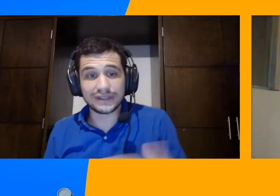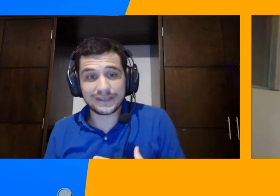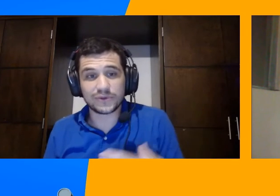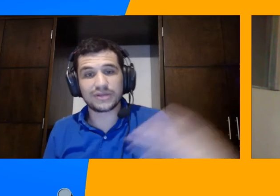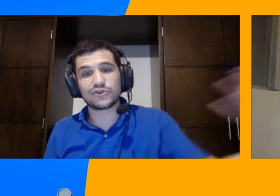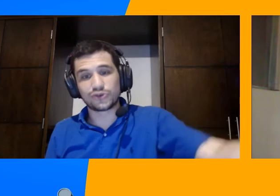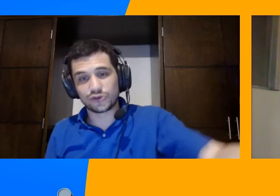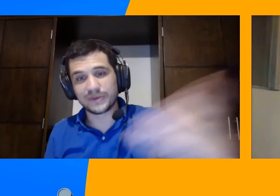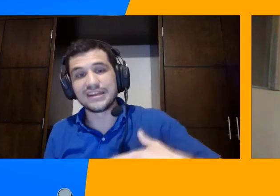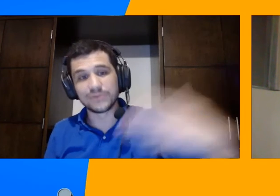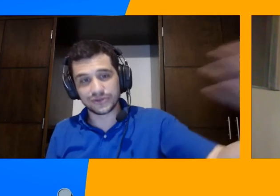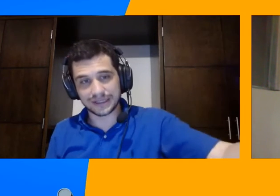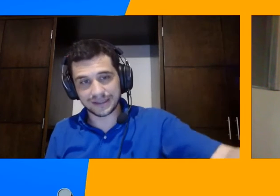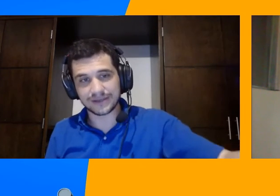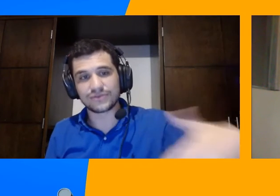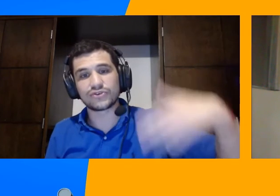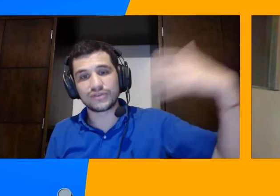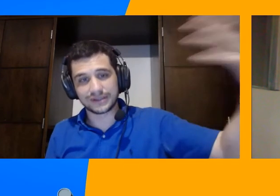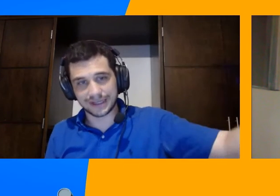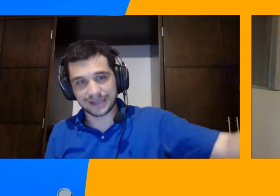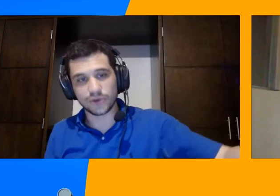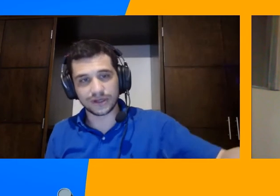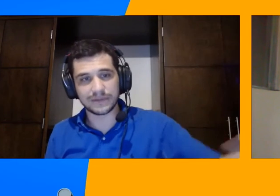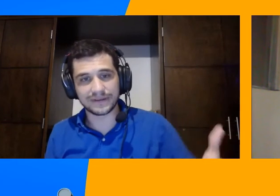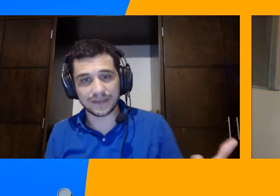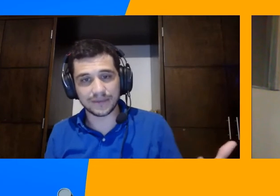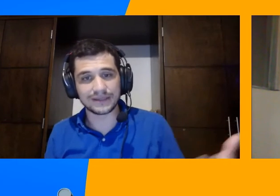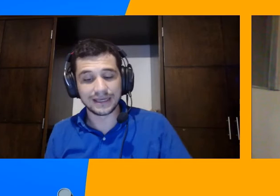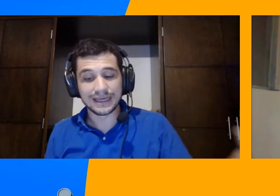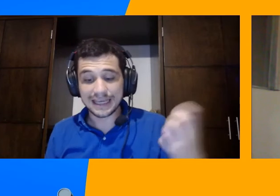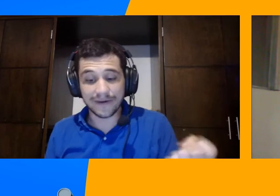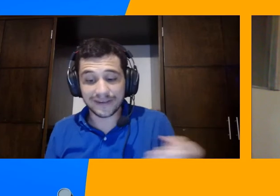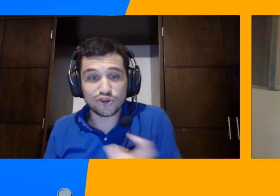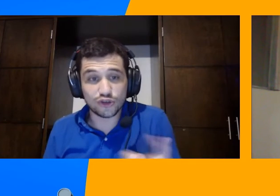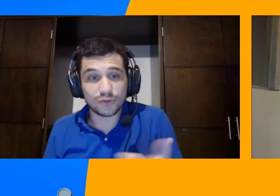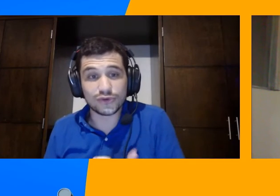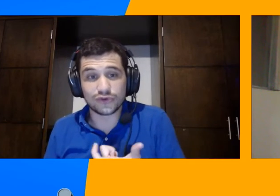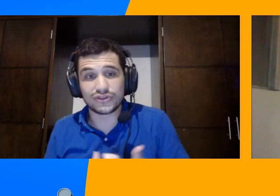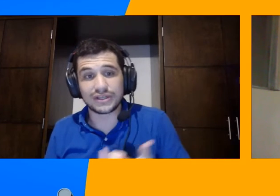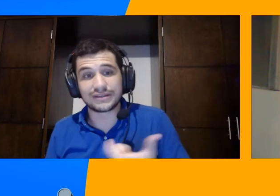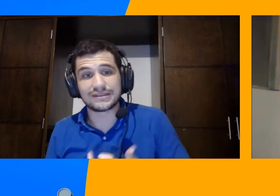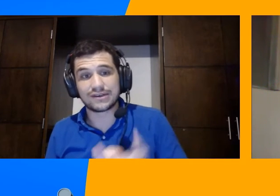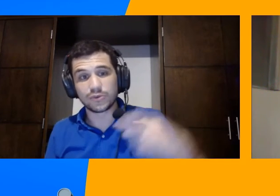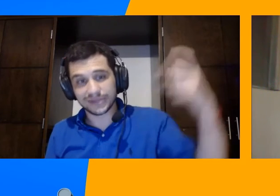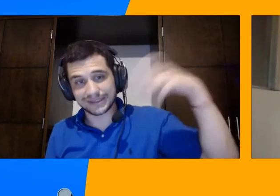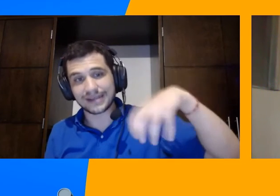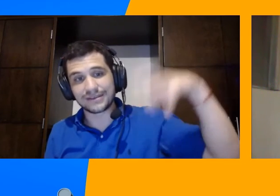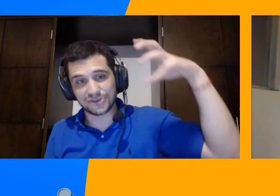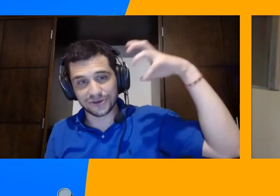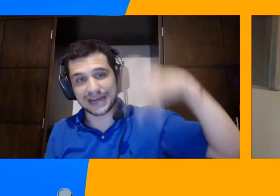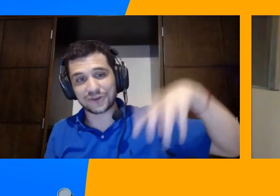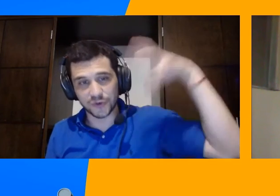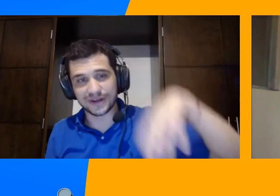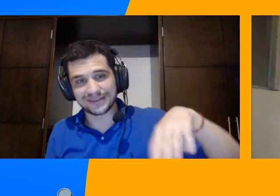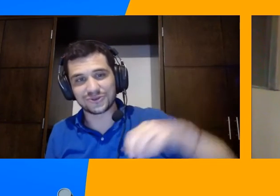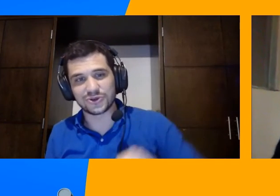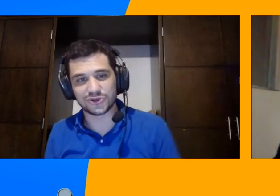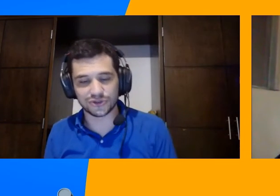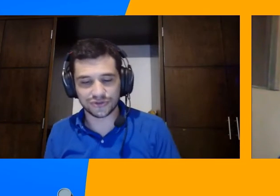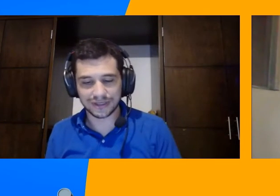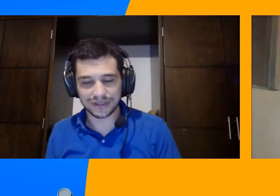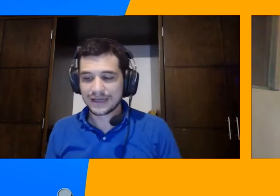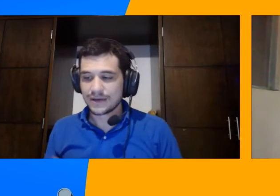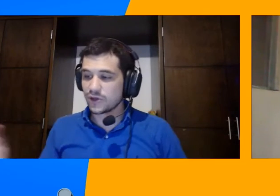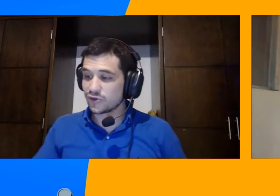Nosotros somos así porque nosotros venimos de la tradición occidental y moderna precisamente, y a veces no somos conscientes de cómo esa tradición actúa dentro